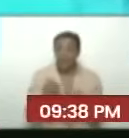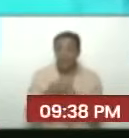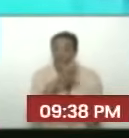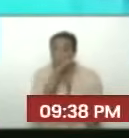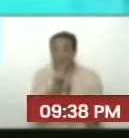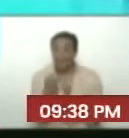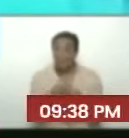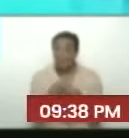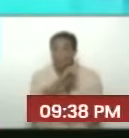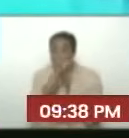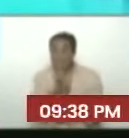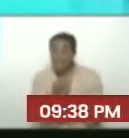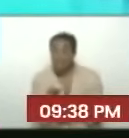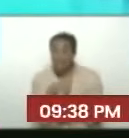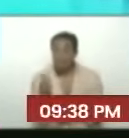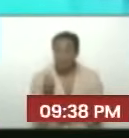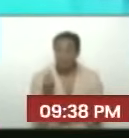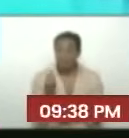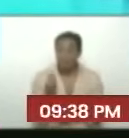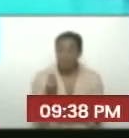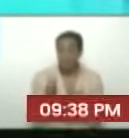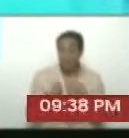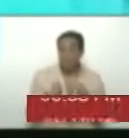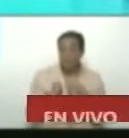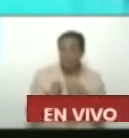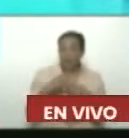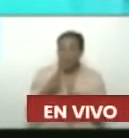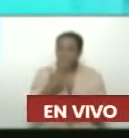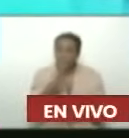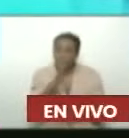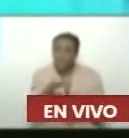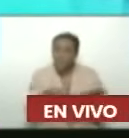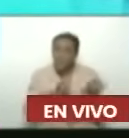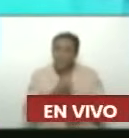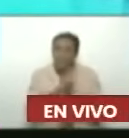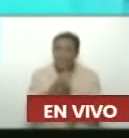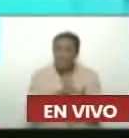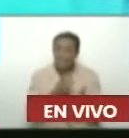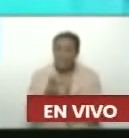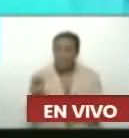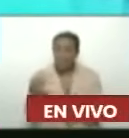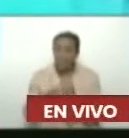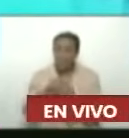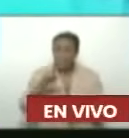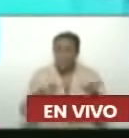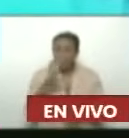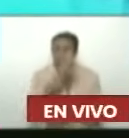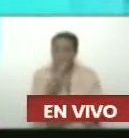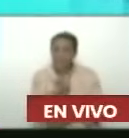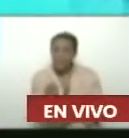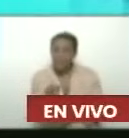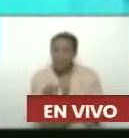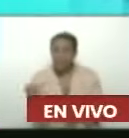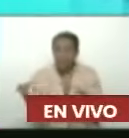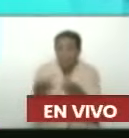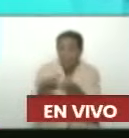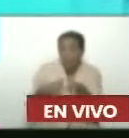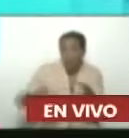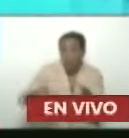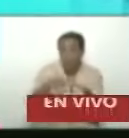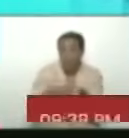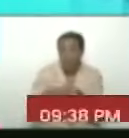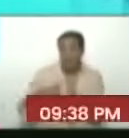italiano. Aquí también, aquí viven aproximadamente unos 500.000 italianos. La colonia italiana es grande,